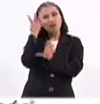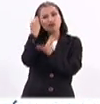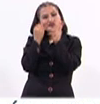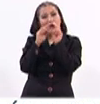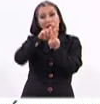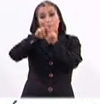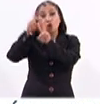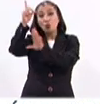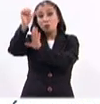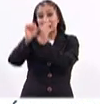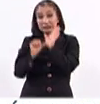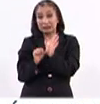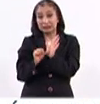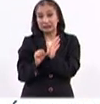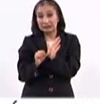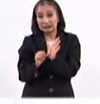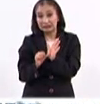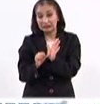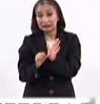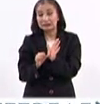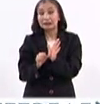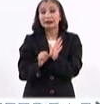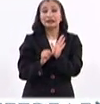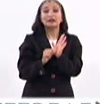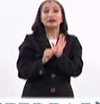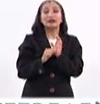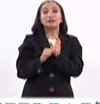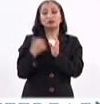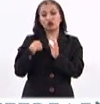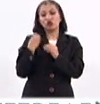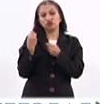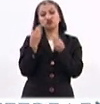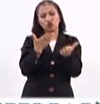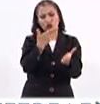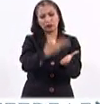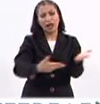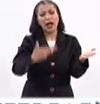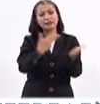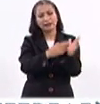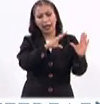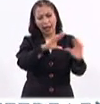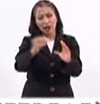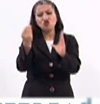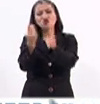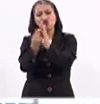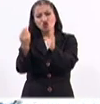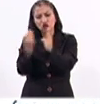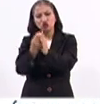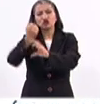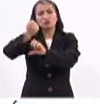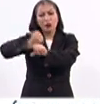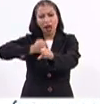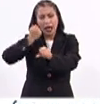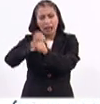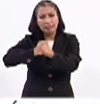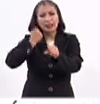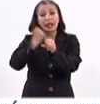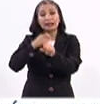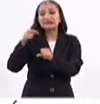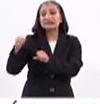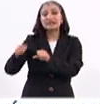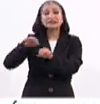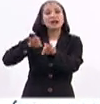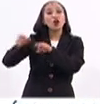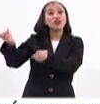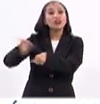astrónomos por un mes. Entonces, les damos talleres, cursos, prácticas del